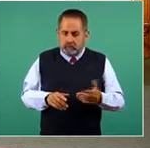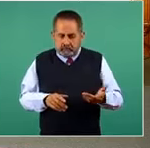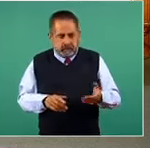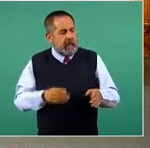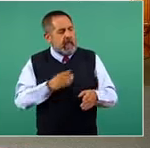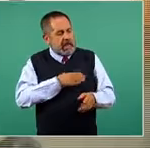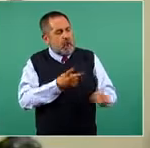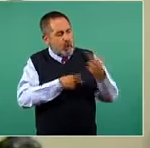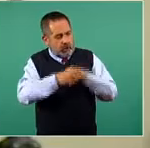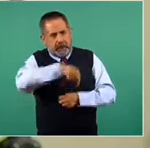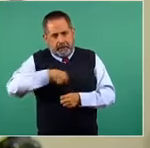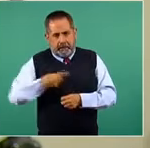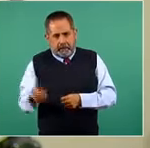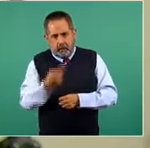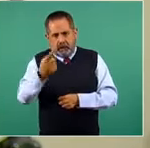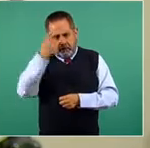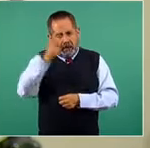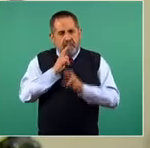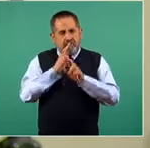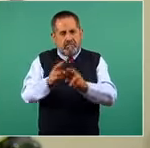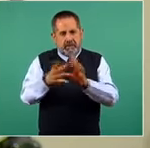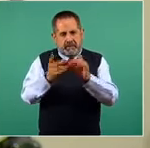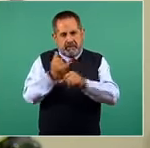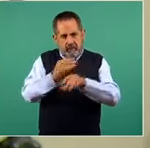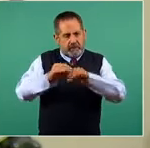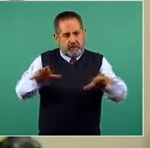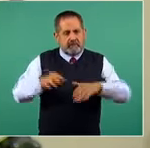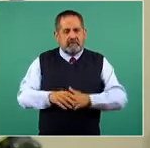que viene y pregunta para que tenga más información.